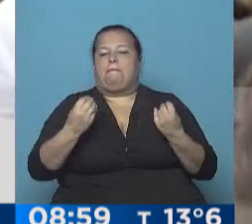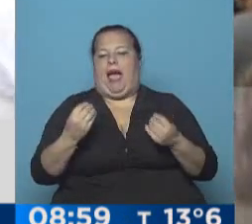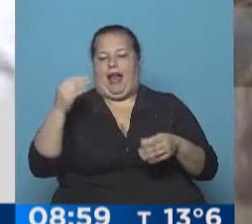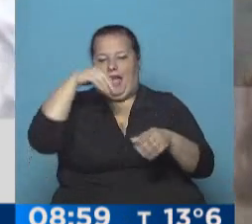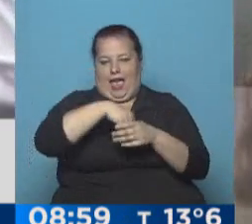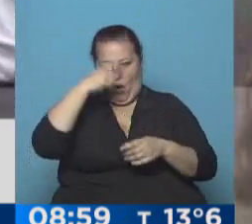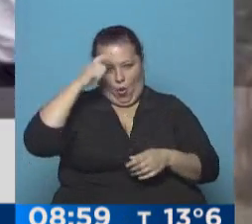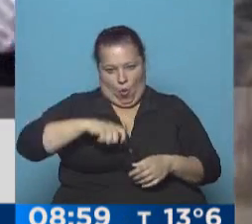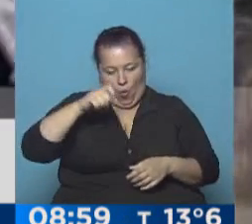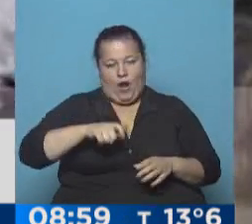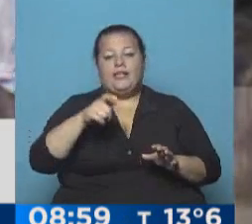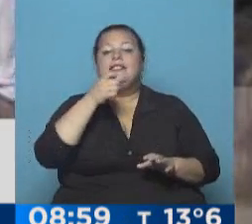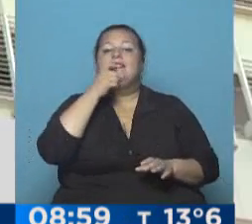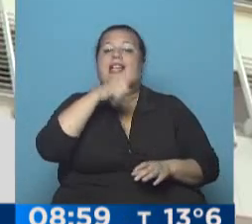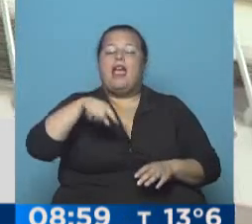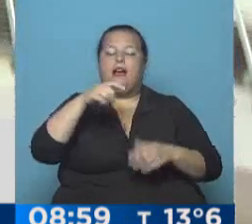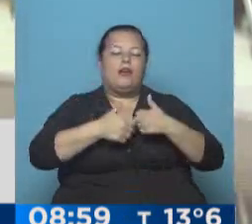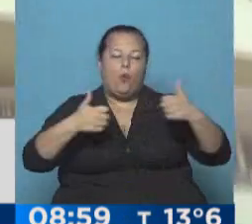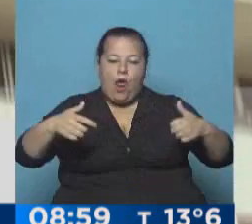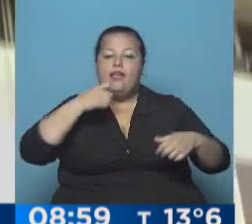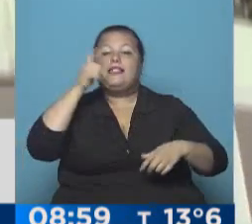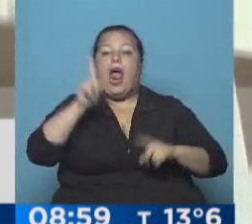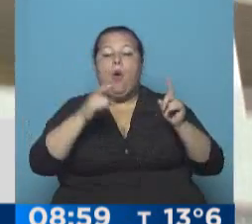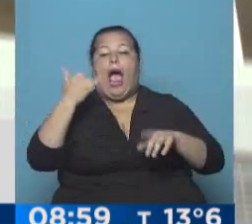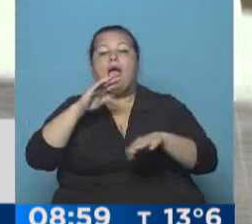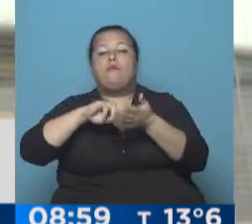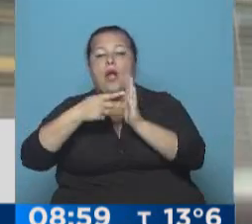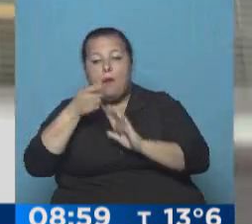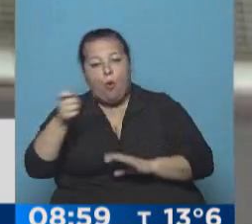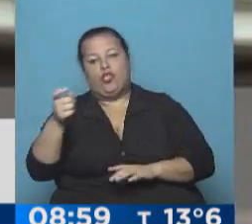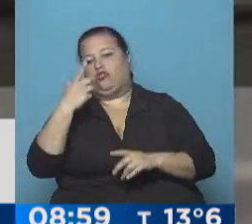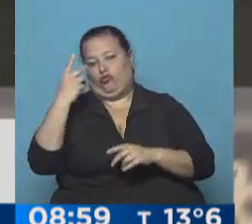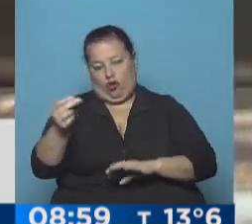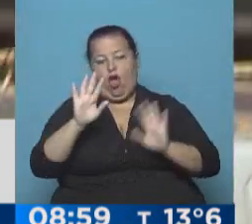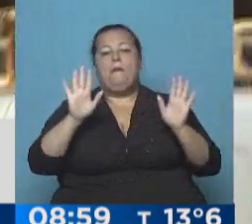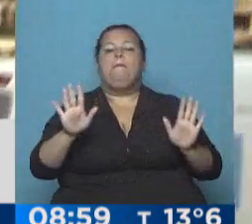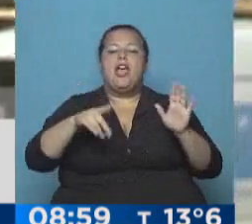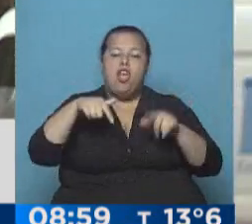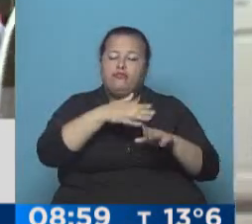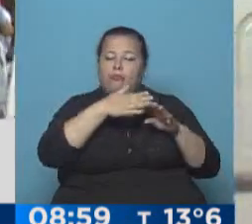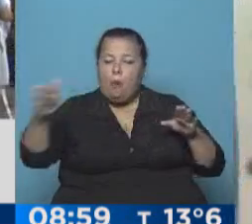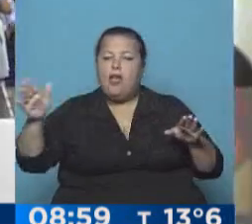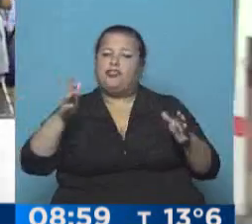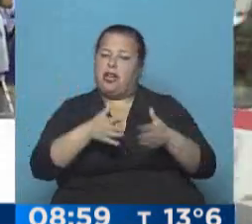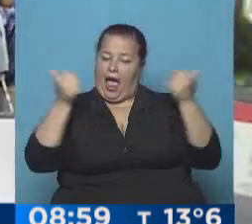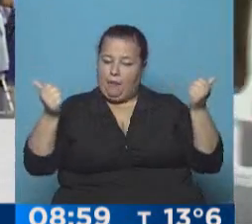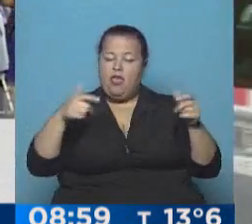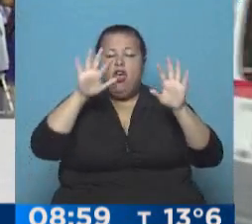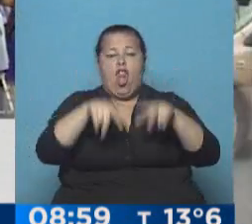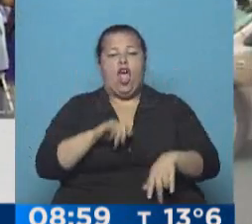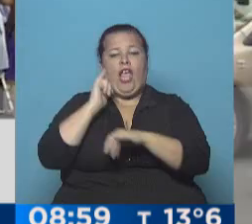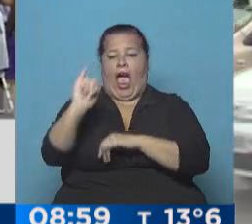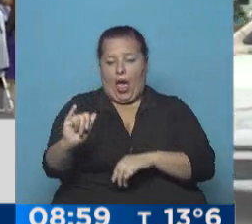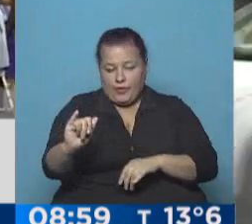necesitan para ser jurado. Si alguno está incurso en una causal de excusación, se lo hace saber, etc. Pero en general ha sido un proceso bastante ágil. Reciben una